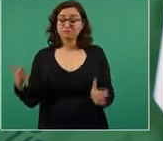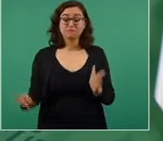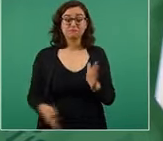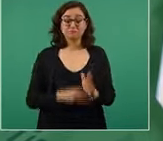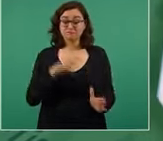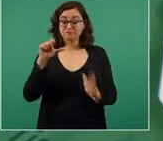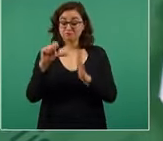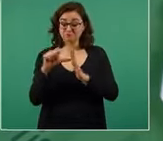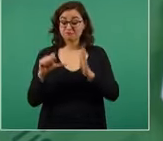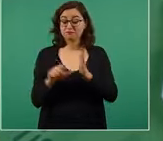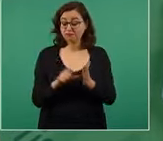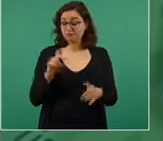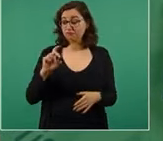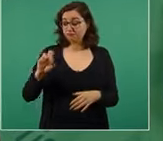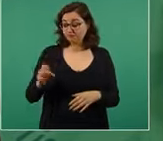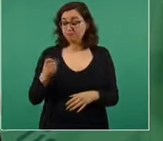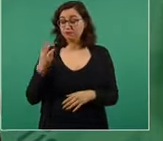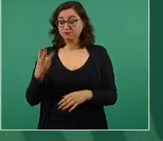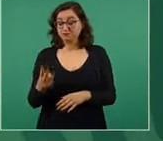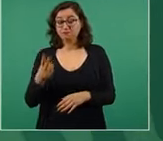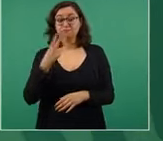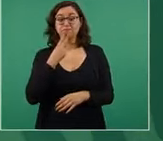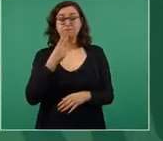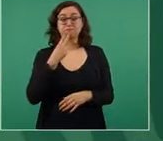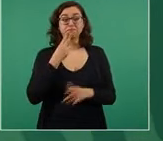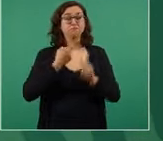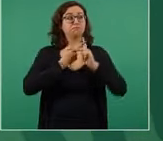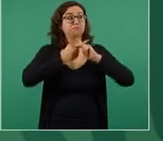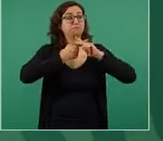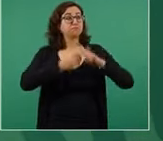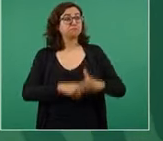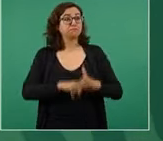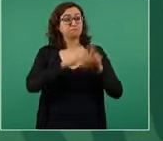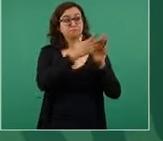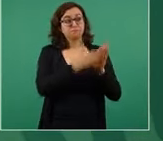tiempo, desde el siglo XIX,